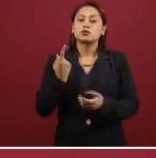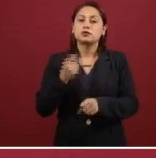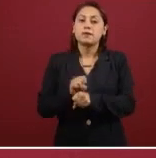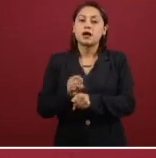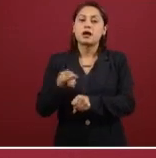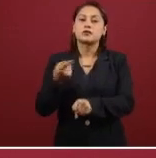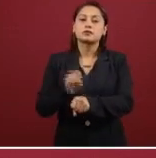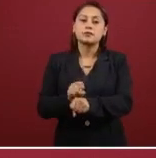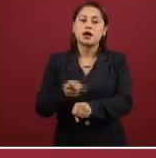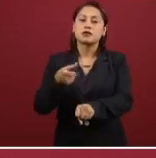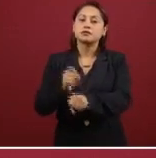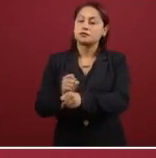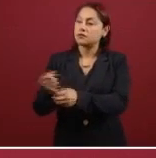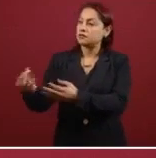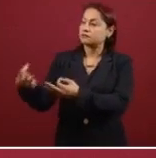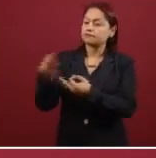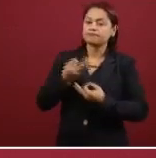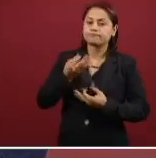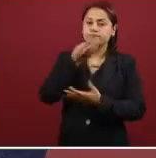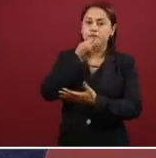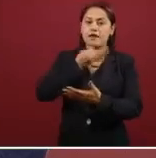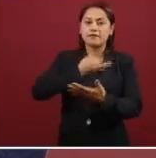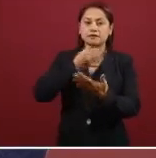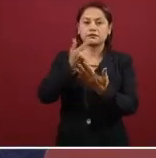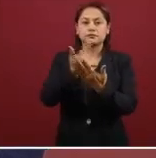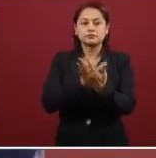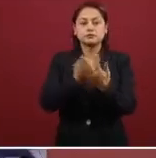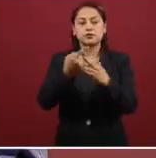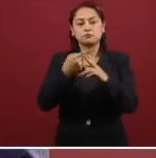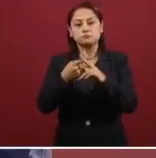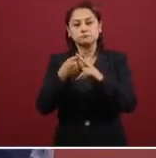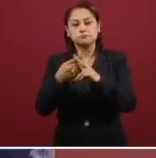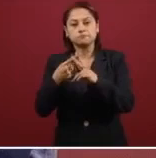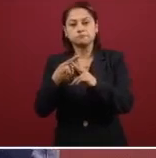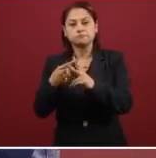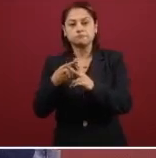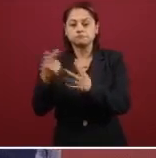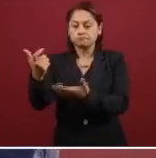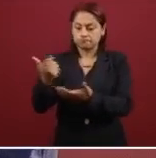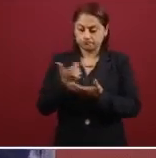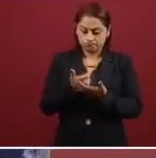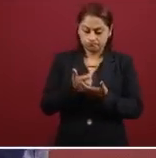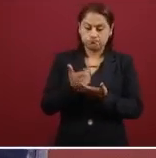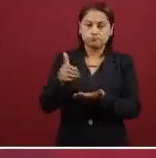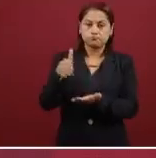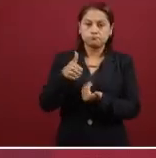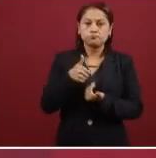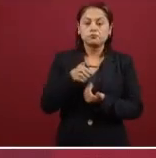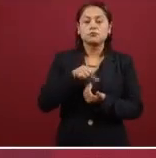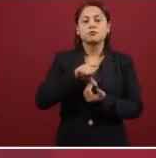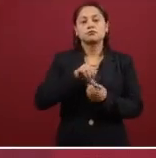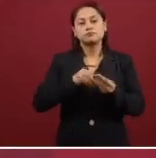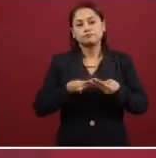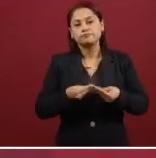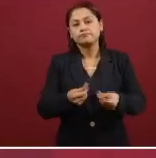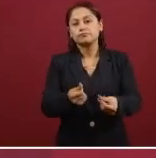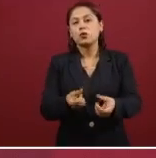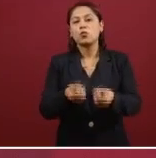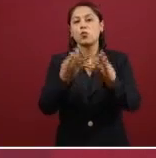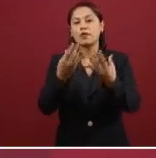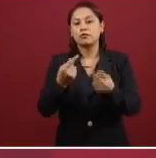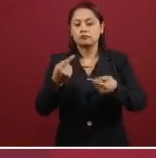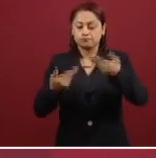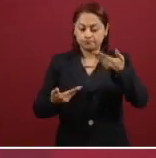de ingresos y de egresos. Entonces, voy pendiente de cómo va el ejercicio del